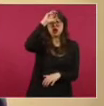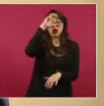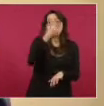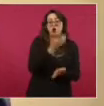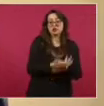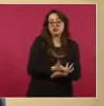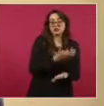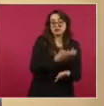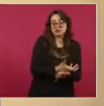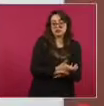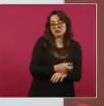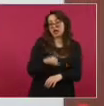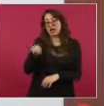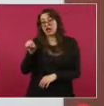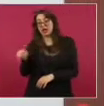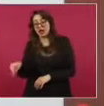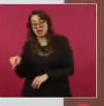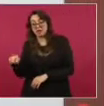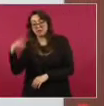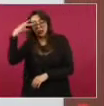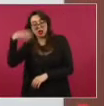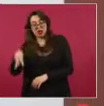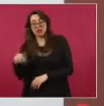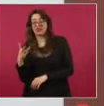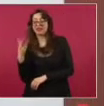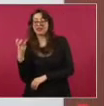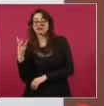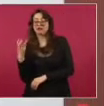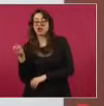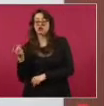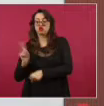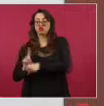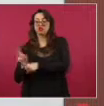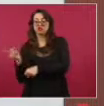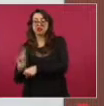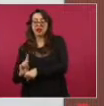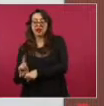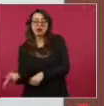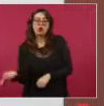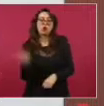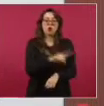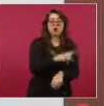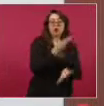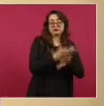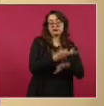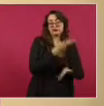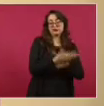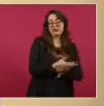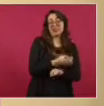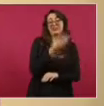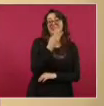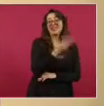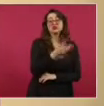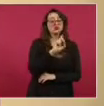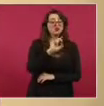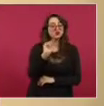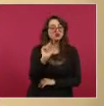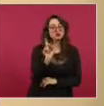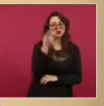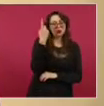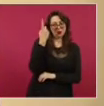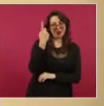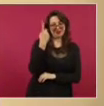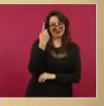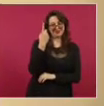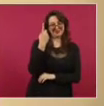Los nacionales ganaban 3 pesos al día y los norteamericanos $3. Por si